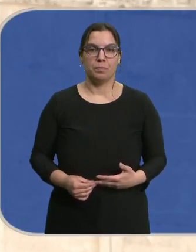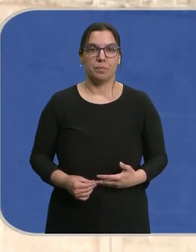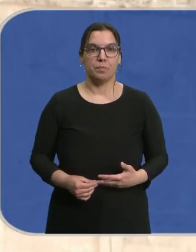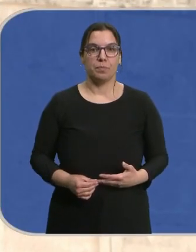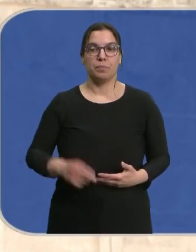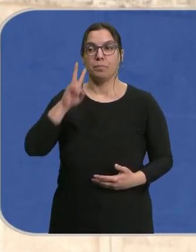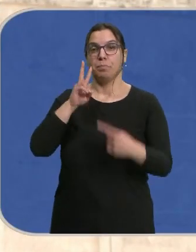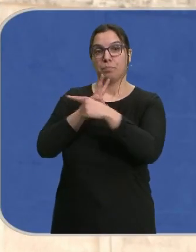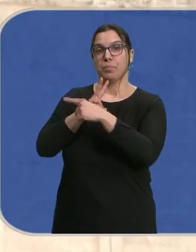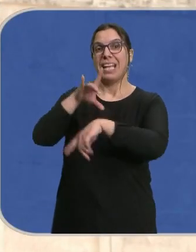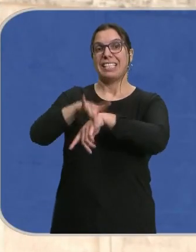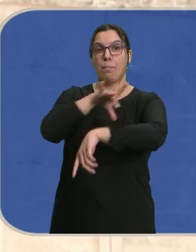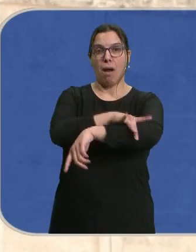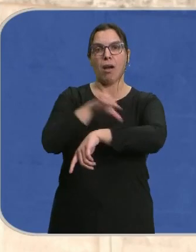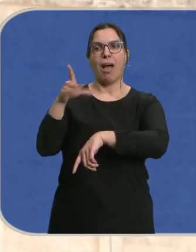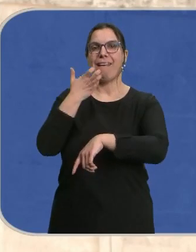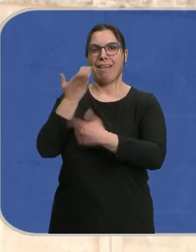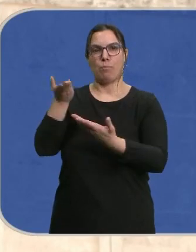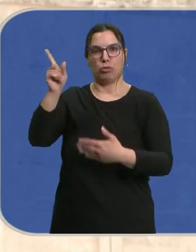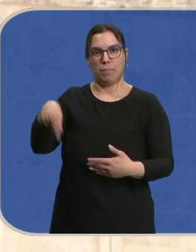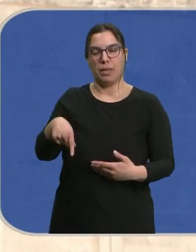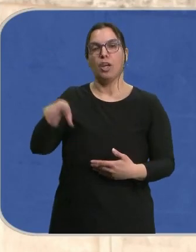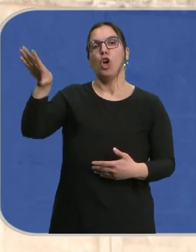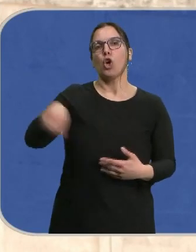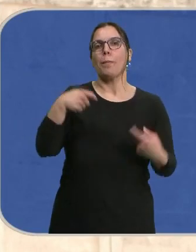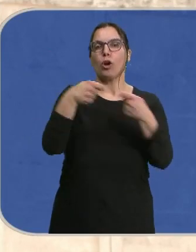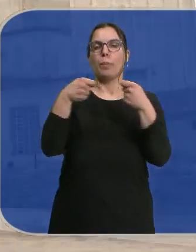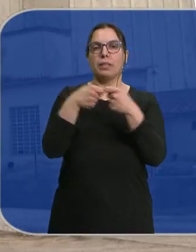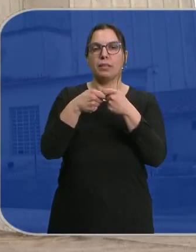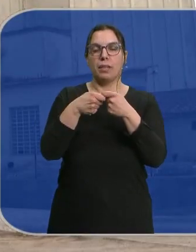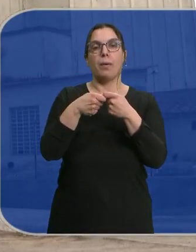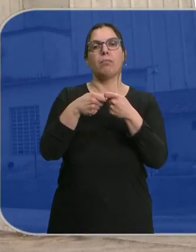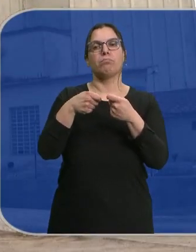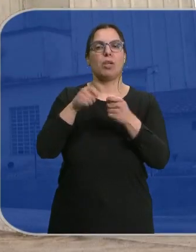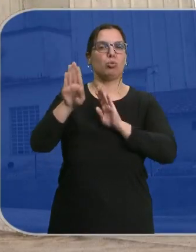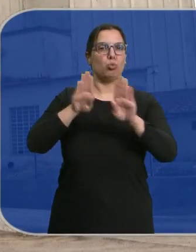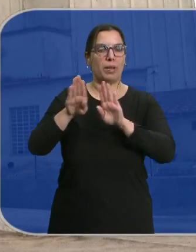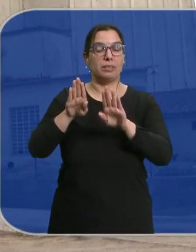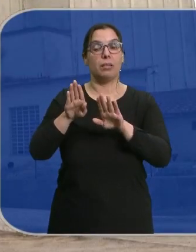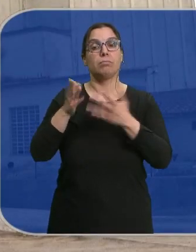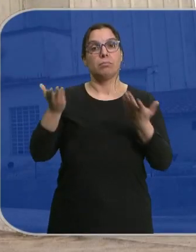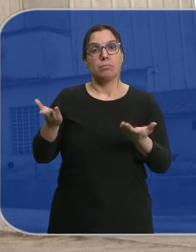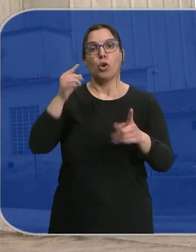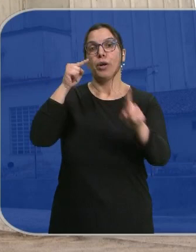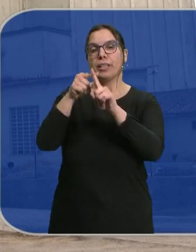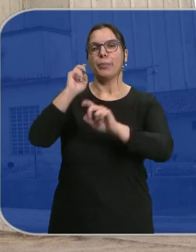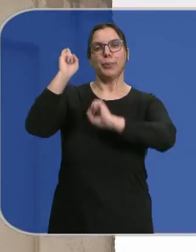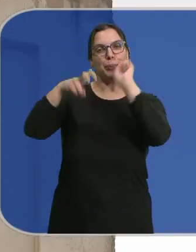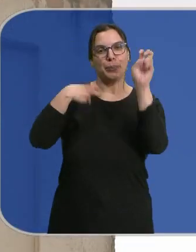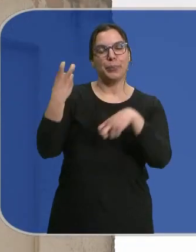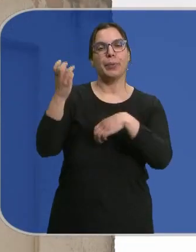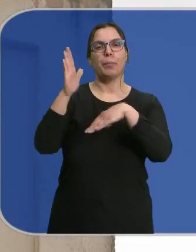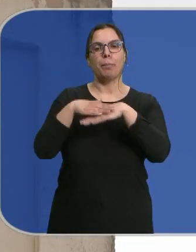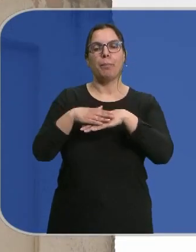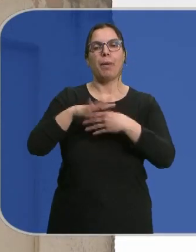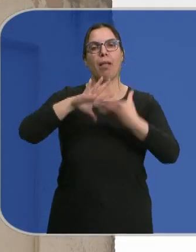El silo de Simancas es otro ejemplo de ello. Fue comprado por la cooperativa Agropal en una subasta del FEGA y su objetivo es transformarlo